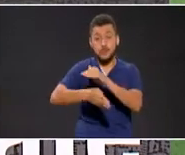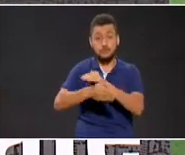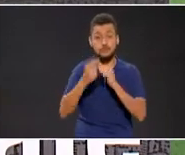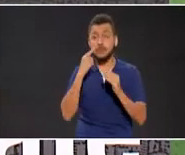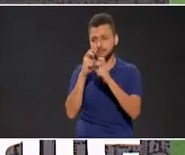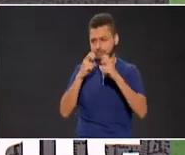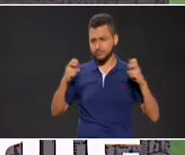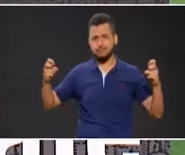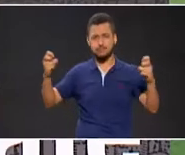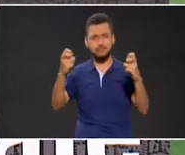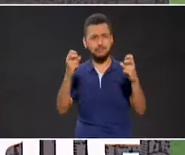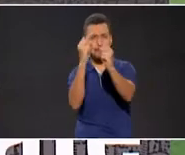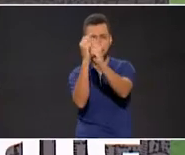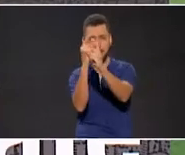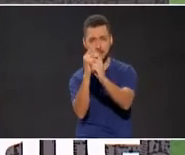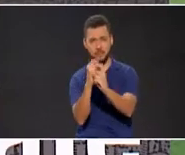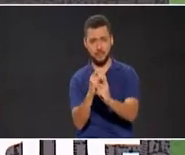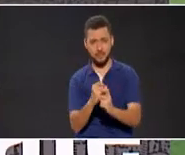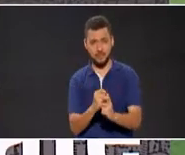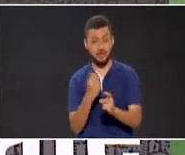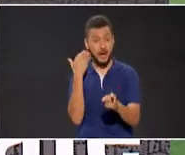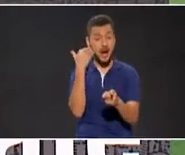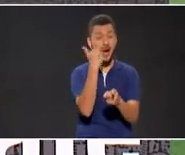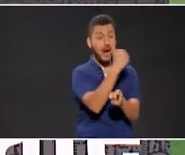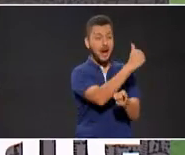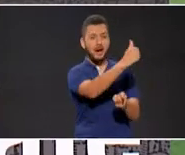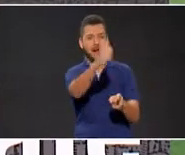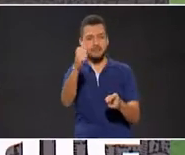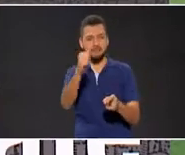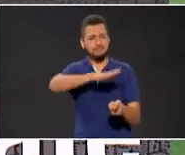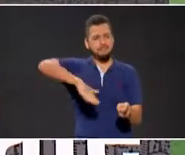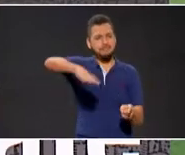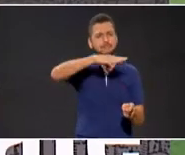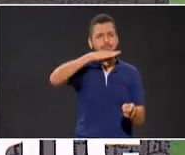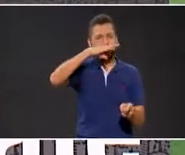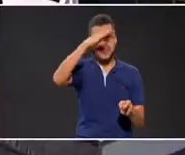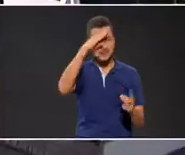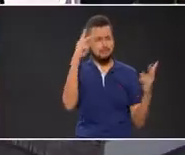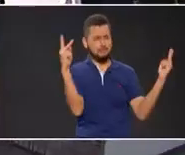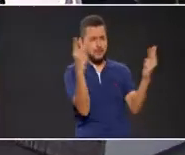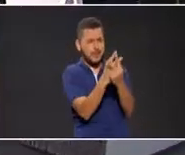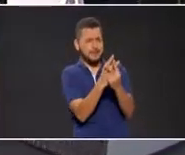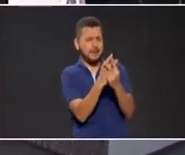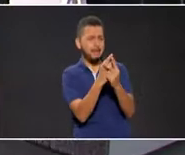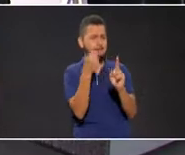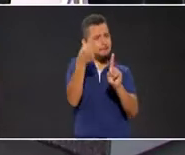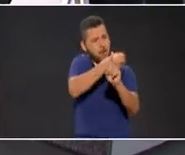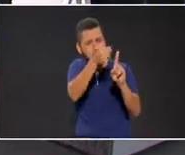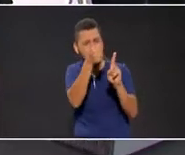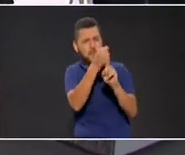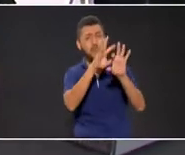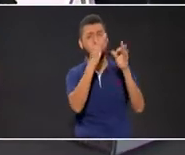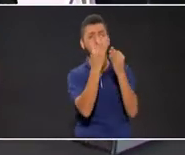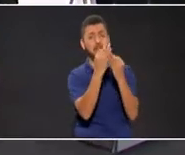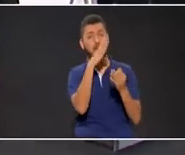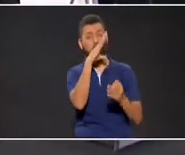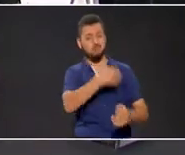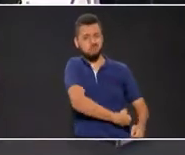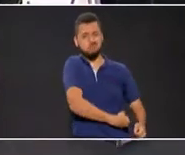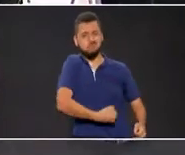ese papel de la mujer de la mujer en el caso de la violencia intrafamiliar que se vive en tantos hogares